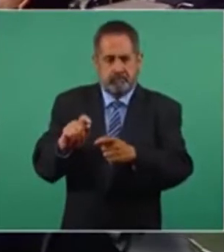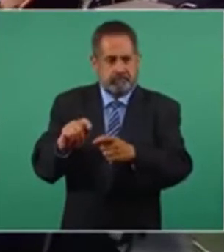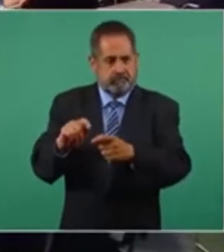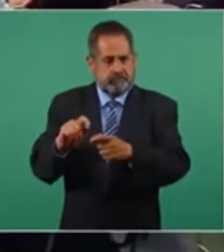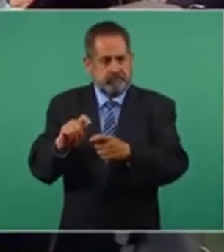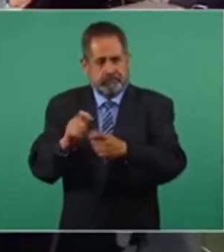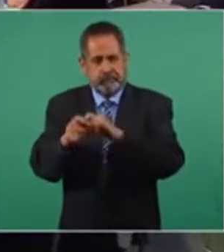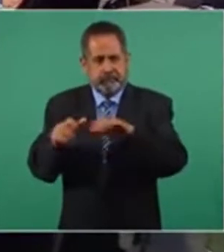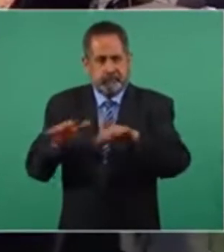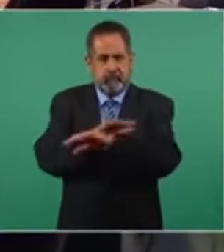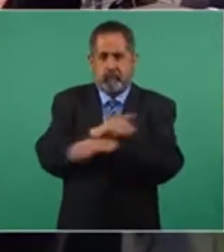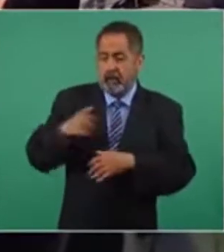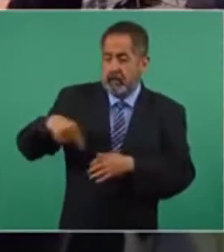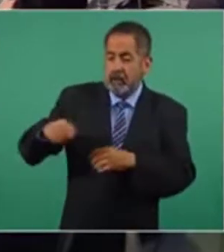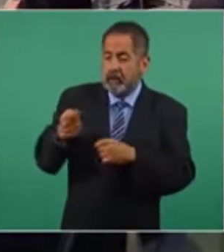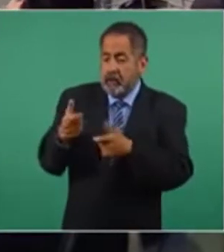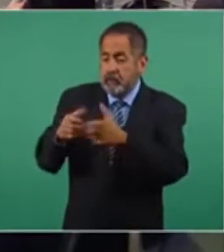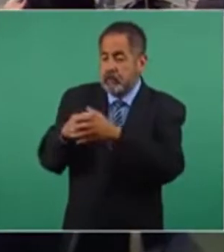porque cómo enfrentaron